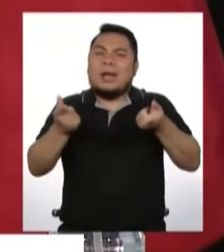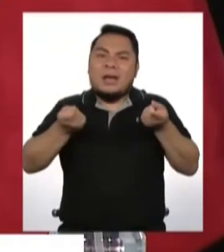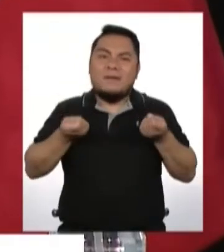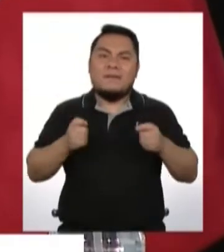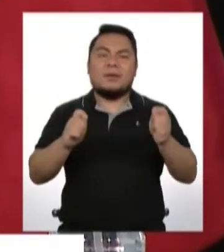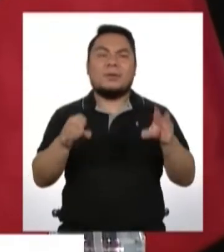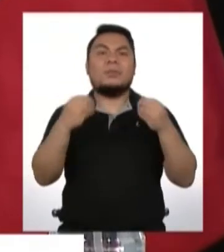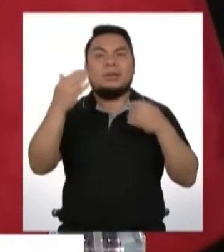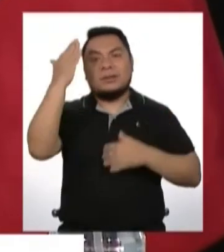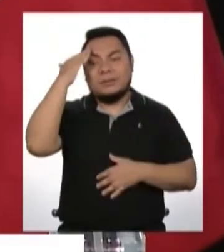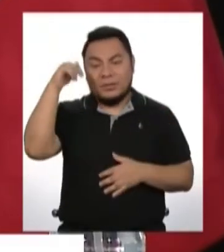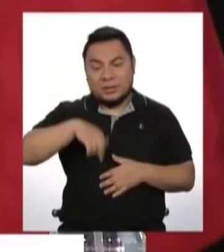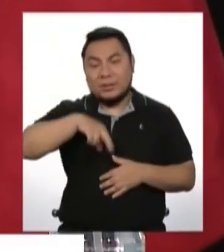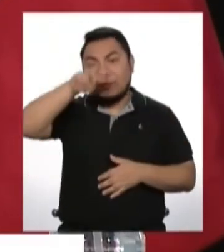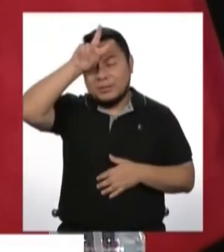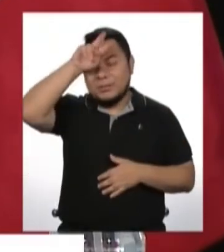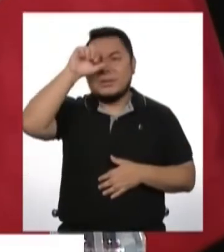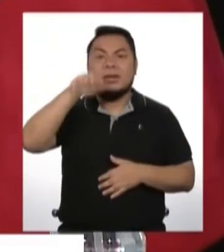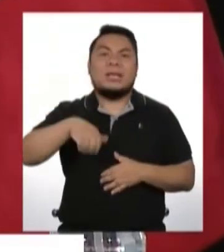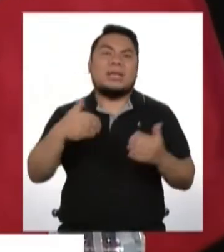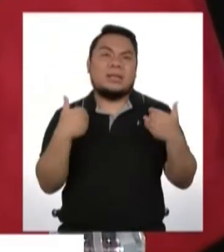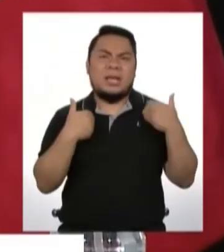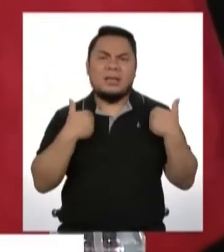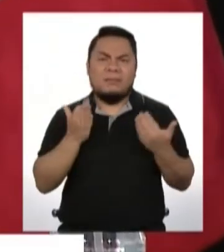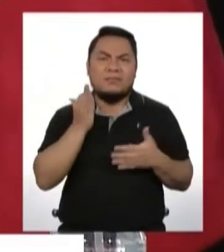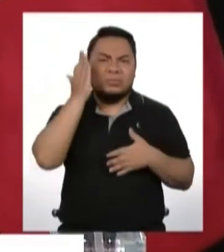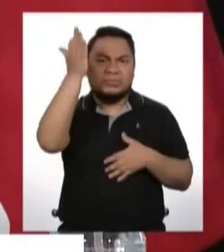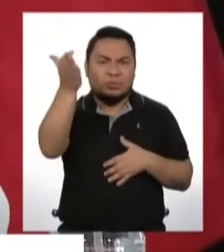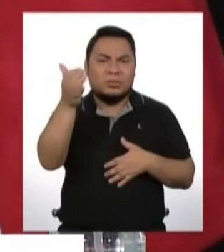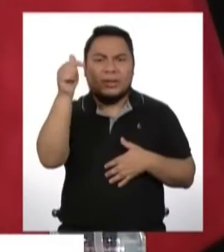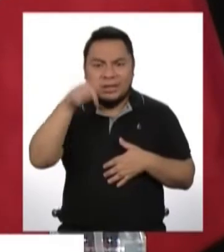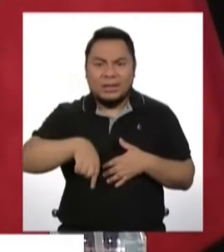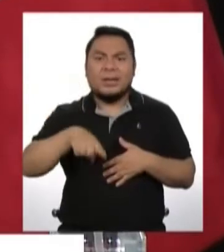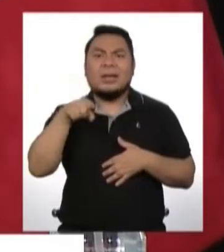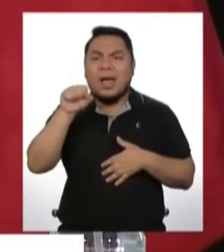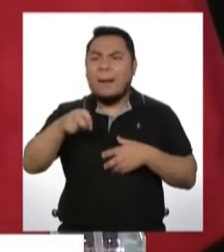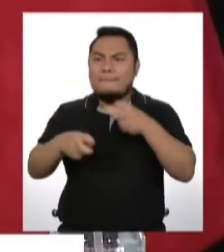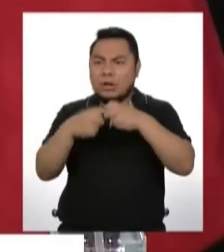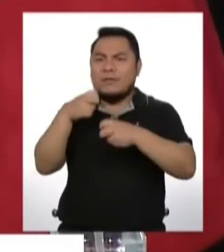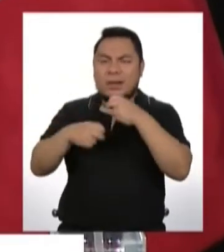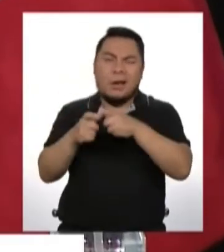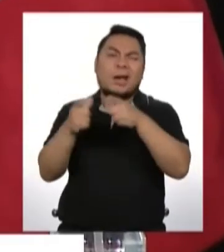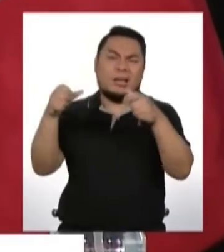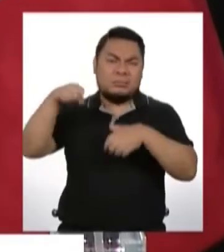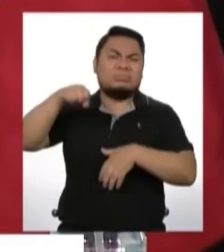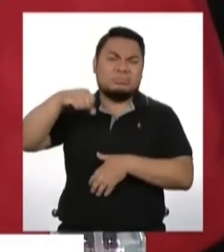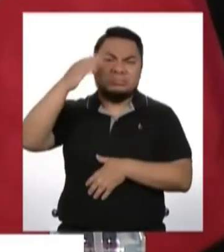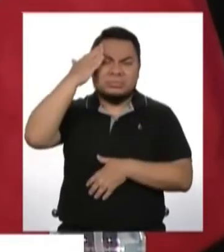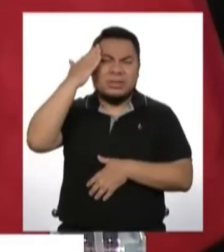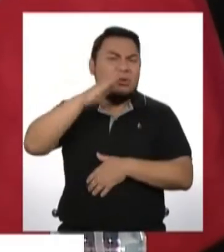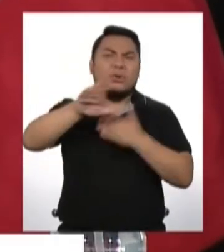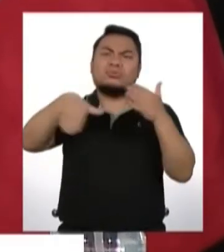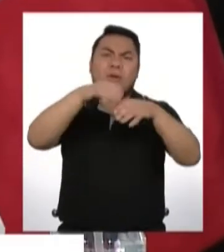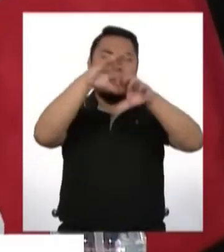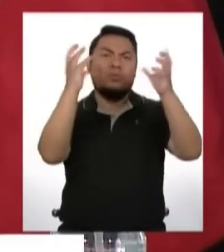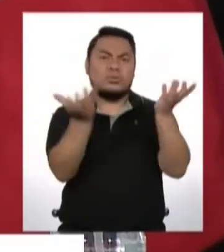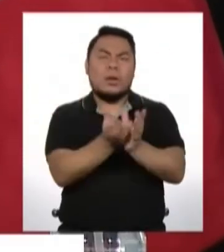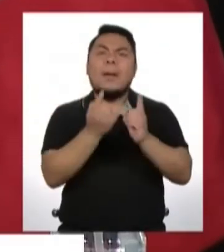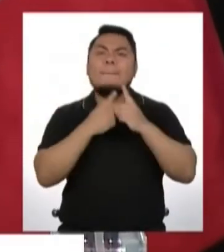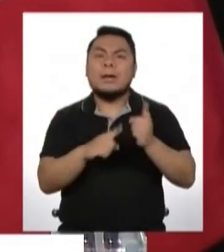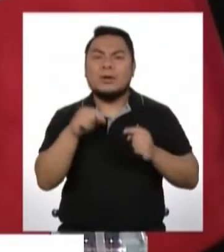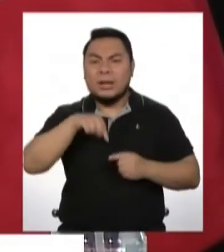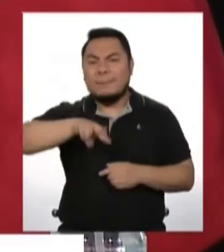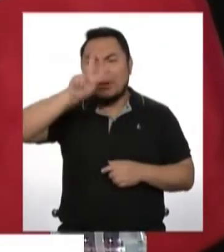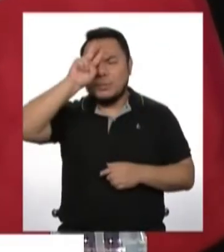porque sabemos que nuestro país es un país que tiene futuro, que tiene un problema serio en este momento como todo el mundo, pero que